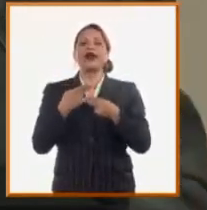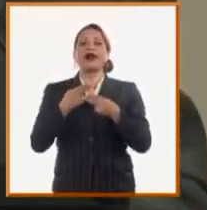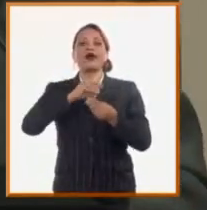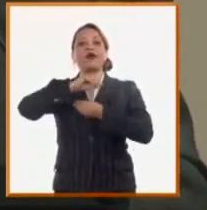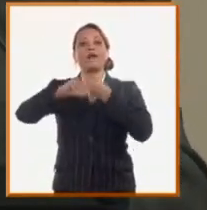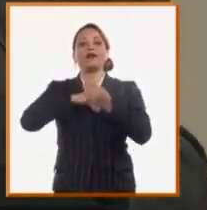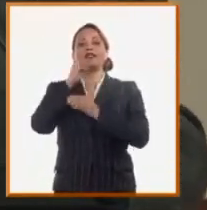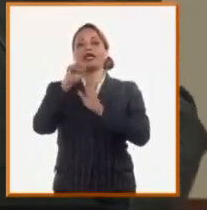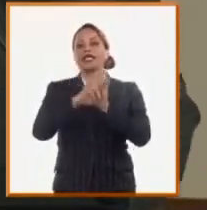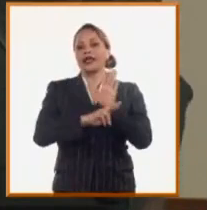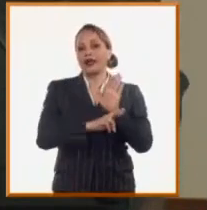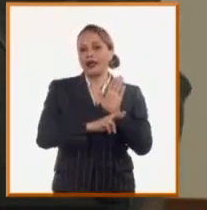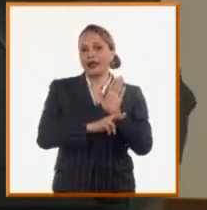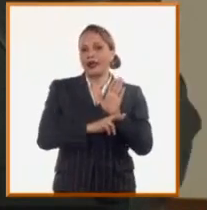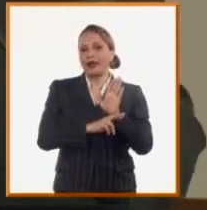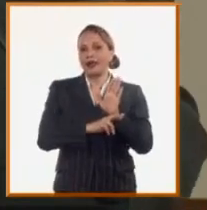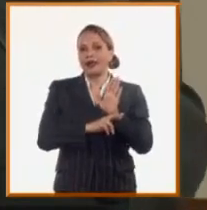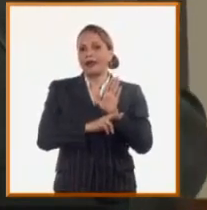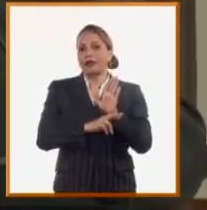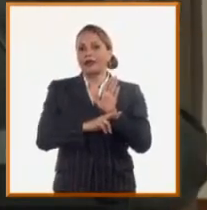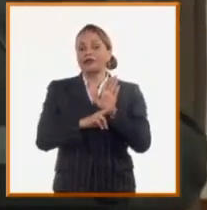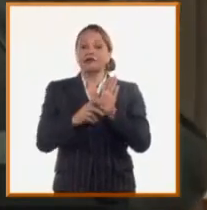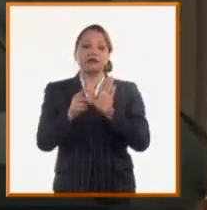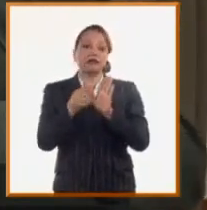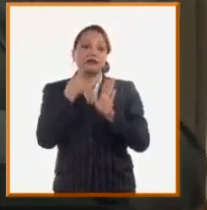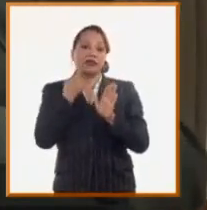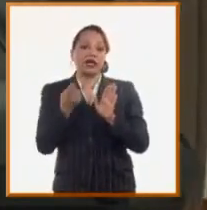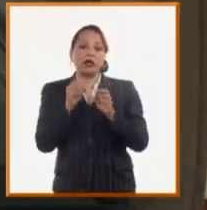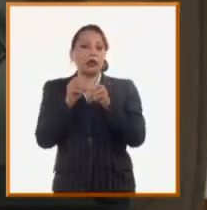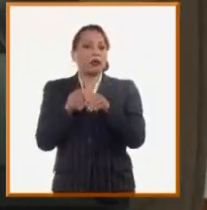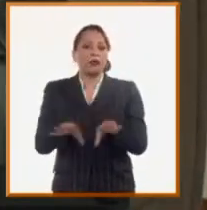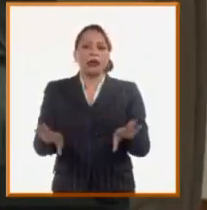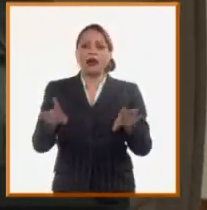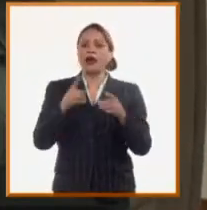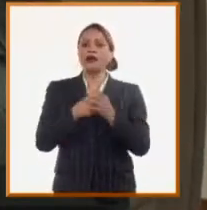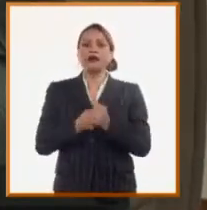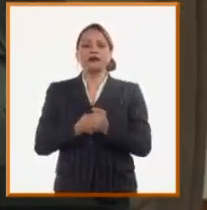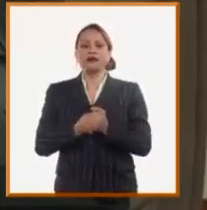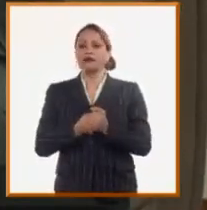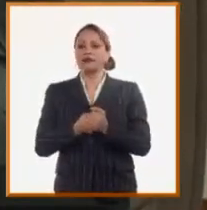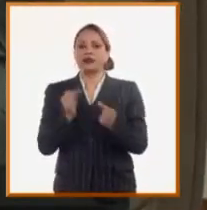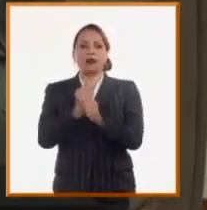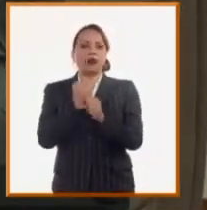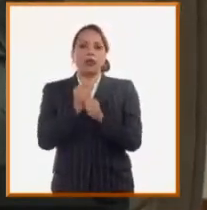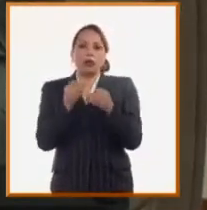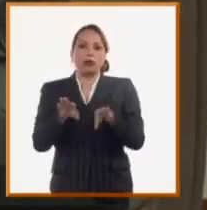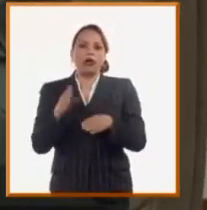reglas. Convertirlas en reglas, que sea lo cotidiano, que sea lo que prolifera.